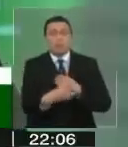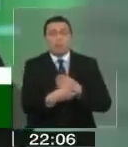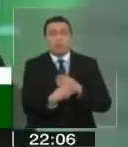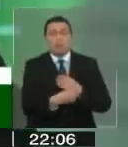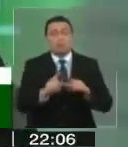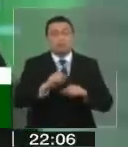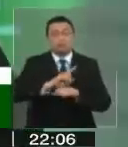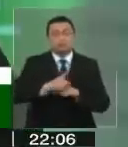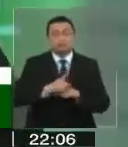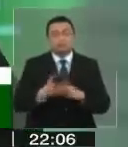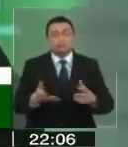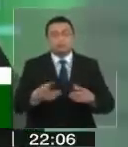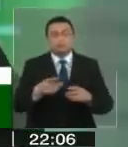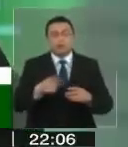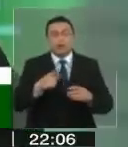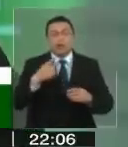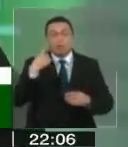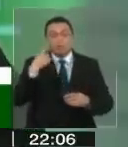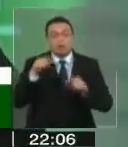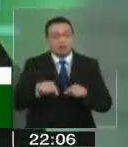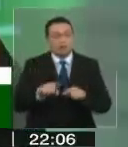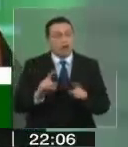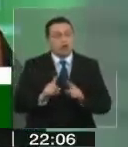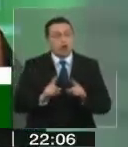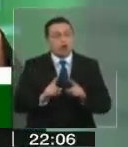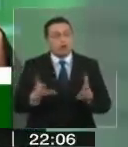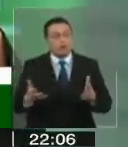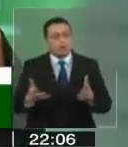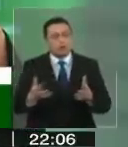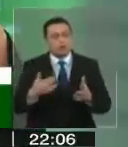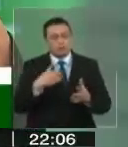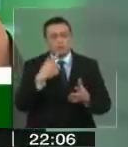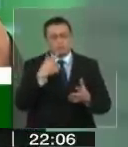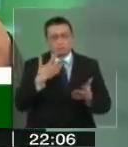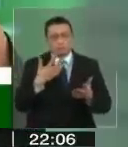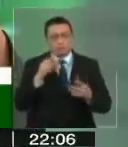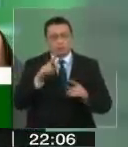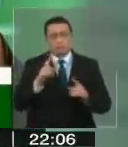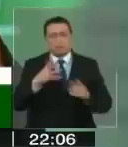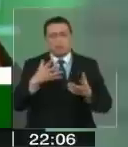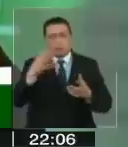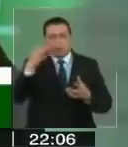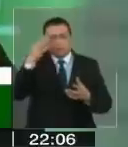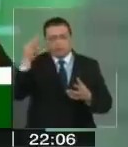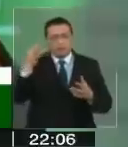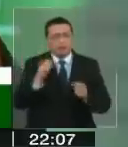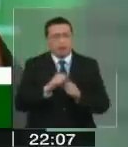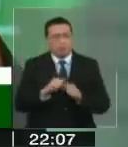un relacionamiento súper íntimo y aquí esto no sucede. Yo tendría solamente que otra mamá entenderlo porque